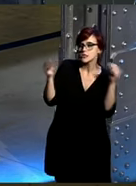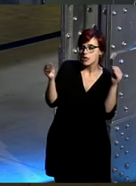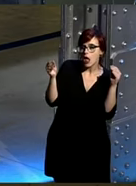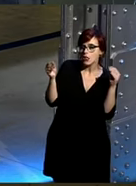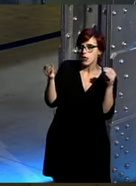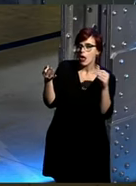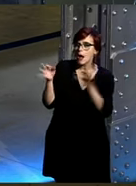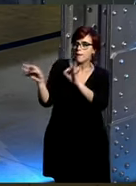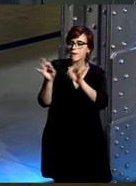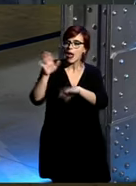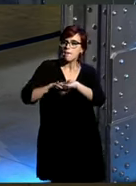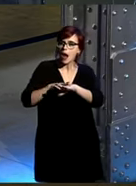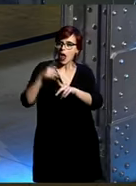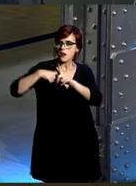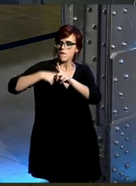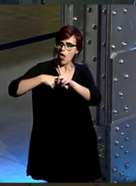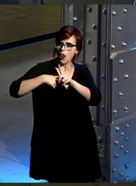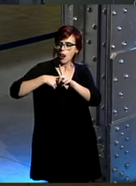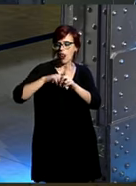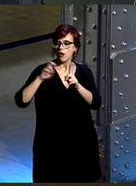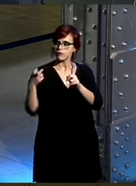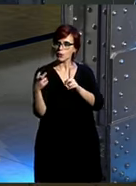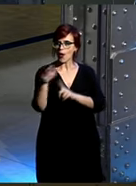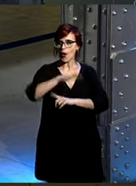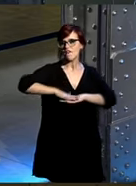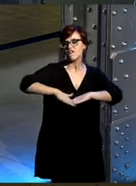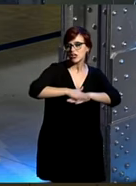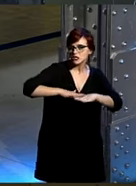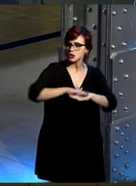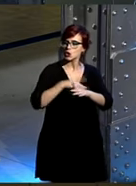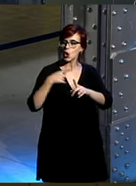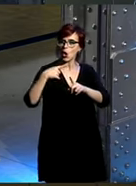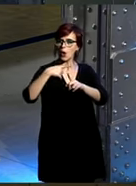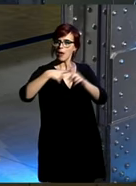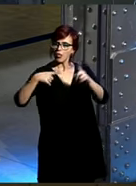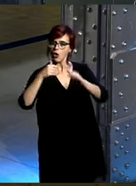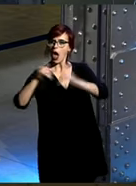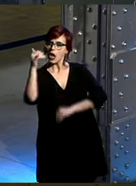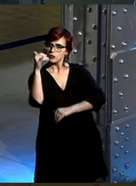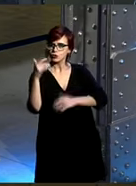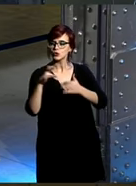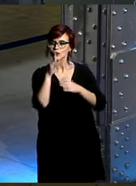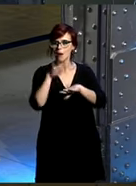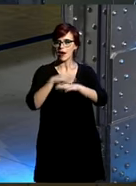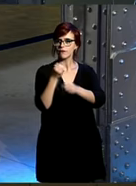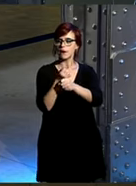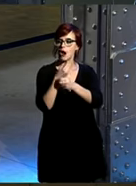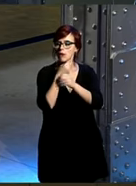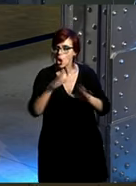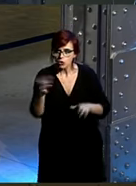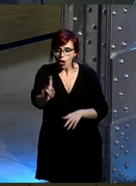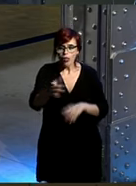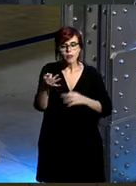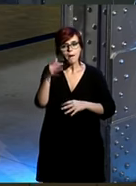fabricar empleados de bajo nivel, de medio nivel o de alto nivel? La universidad lo que tiene que diseñar es ciudadanos responsables, con políticas